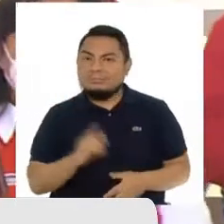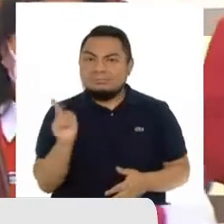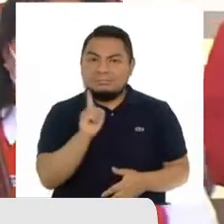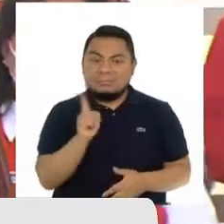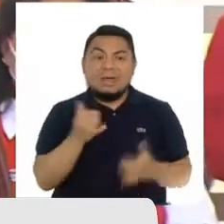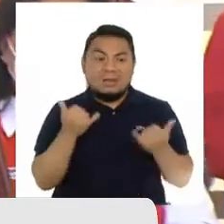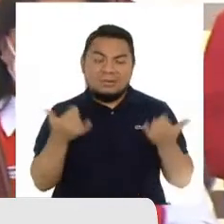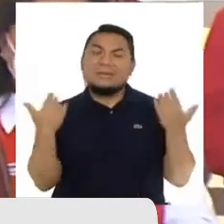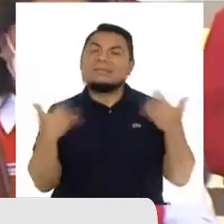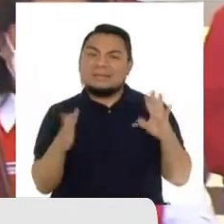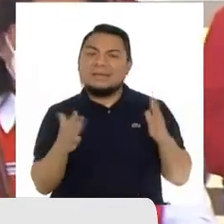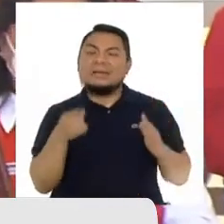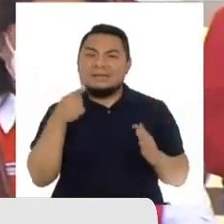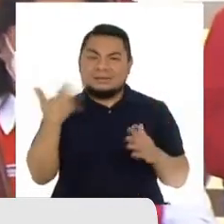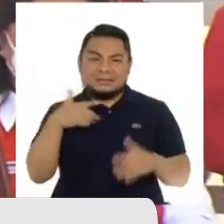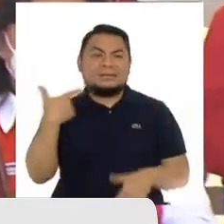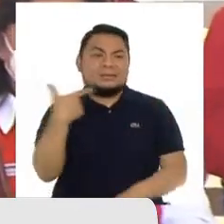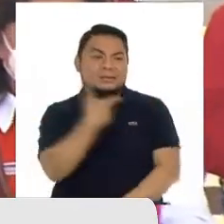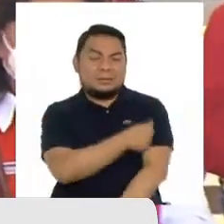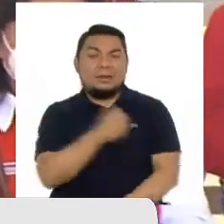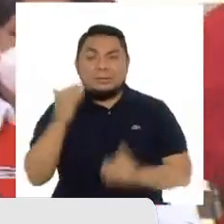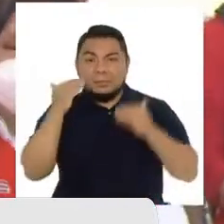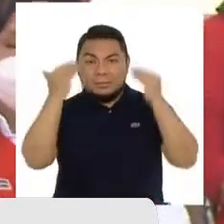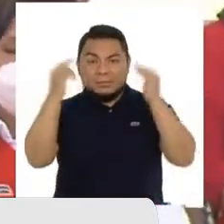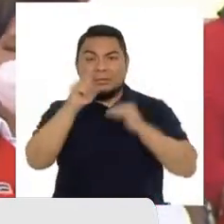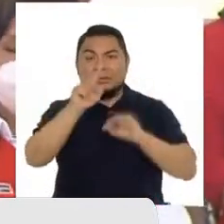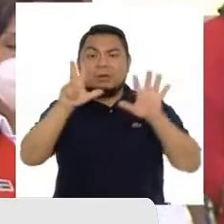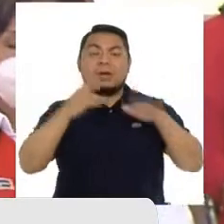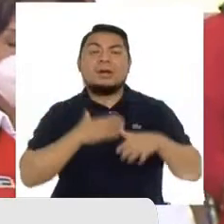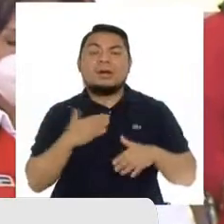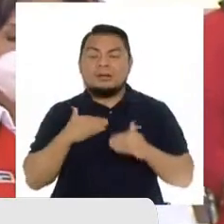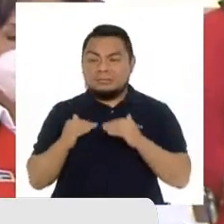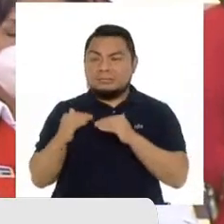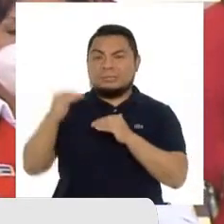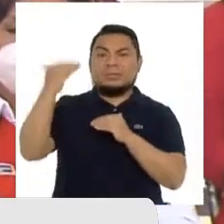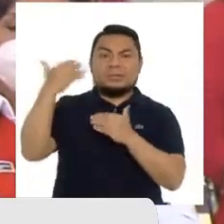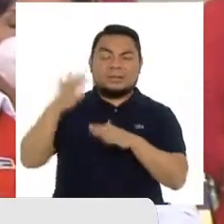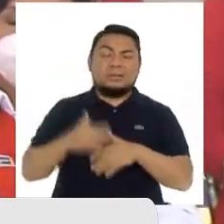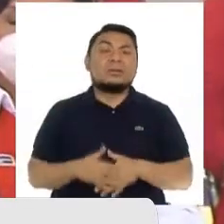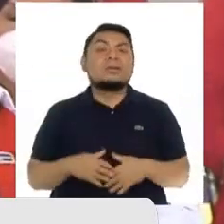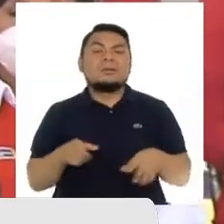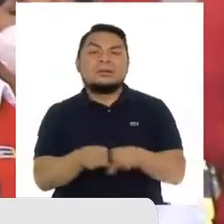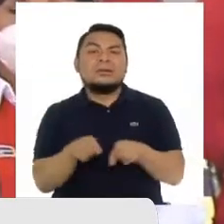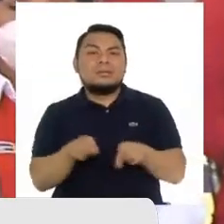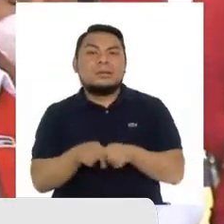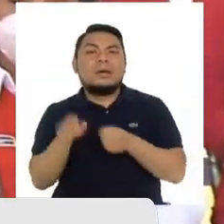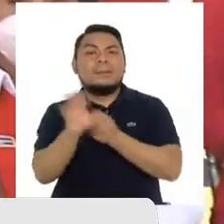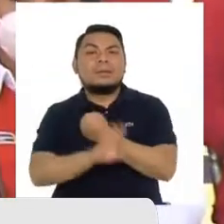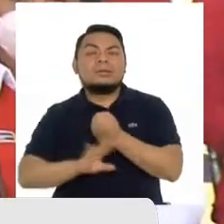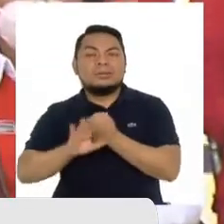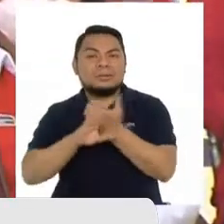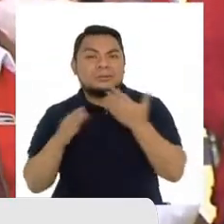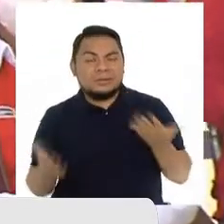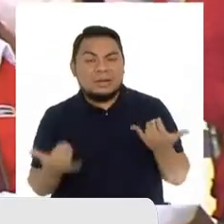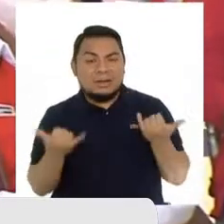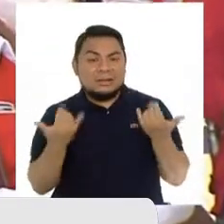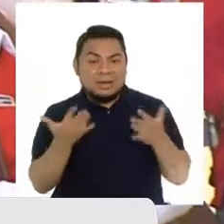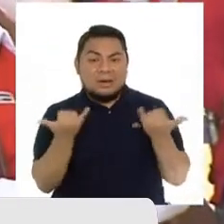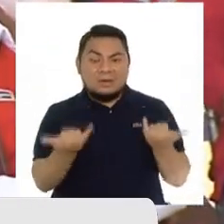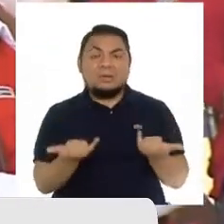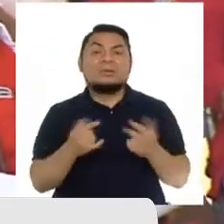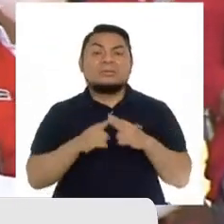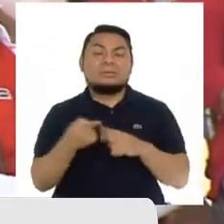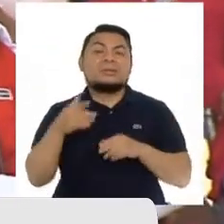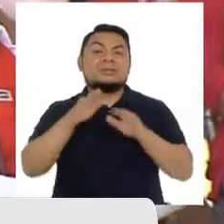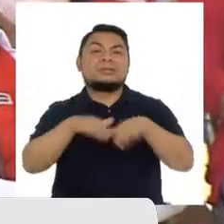sólo hemos inmunizado a los mayores de 18 años de edad sino estamos protegiendo a los niños